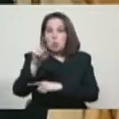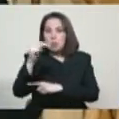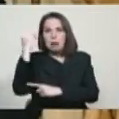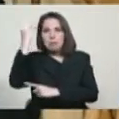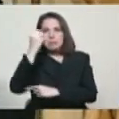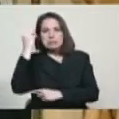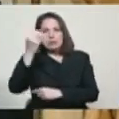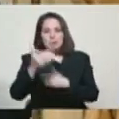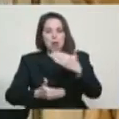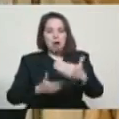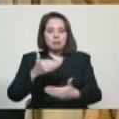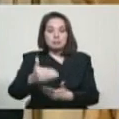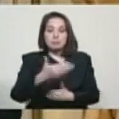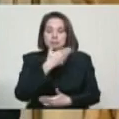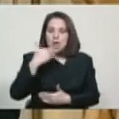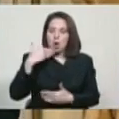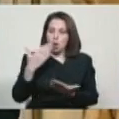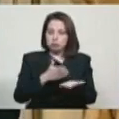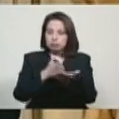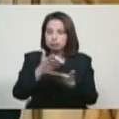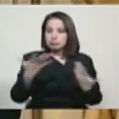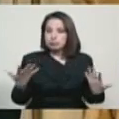llevar adelante.